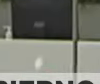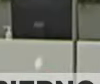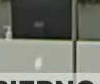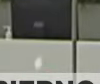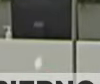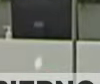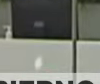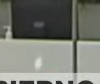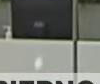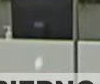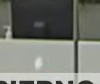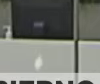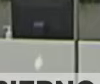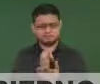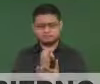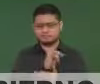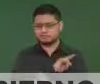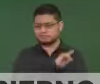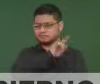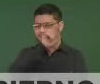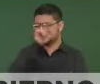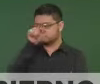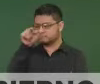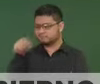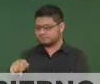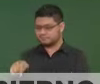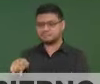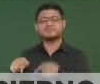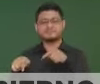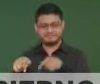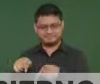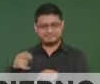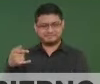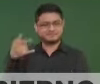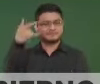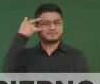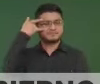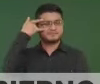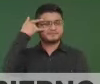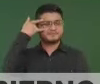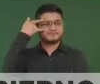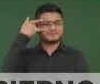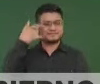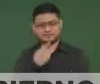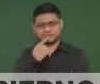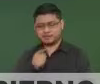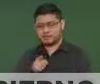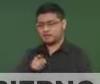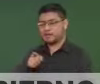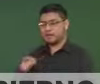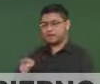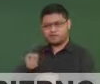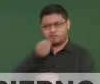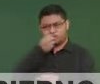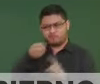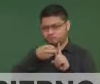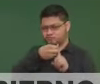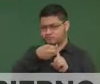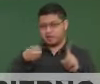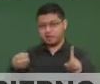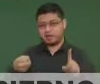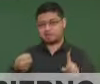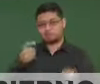Secretaría de la Defensa Nacional. En seguridad, dijo que seguirán atendiendo las causas de la violencia. Los delitos del Fuero